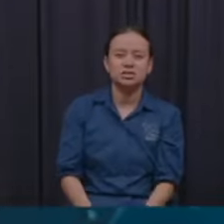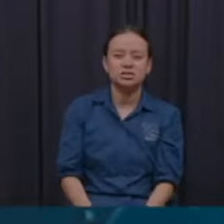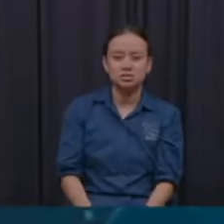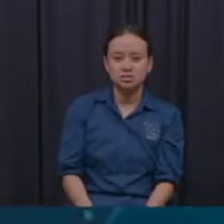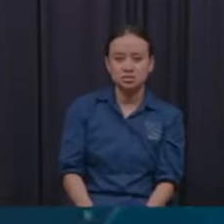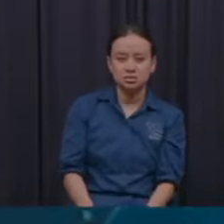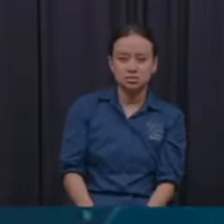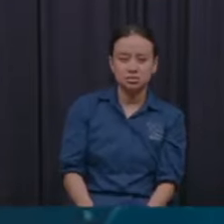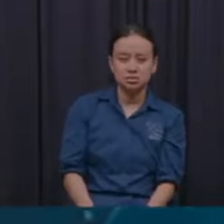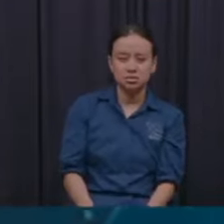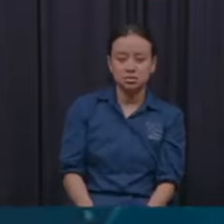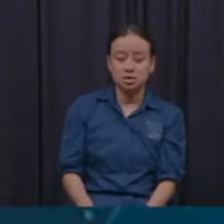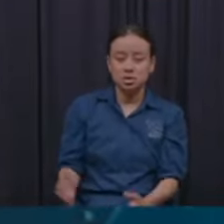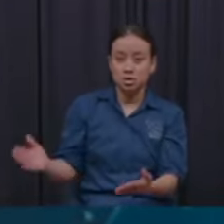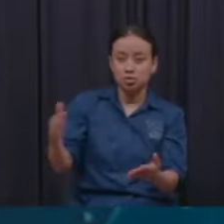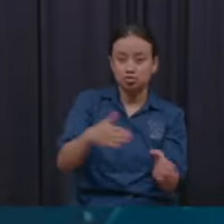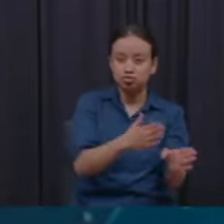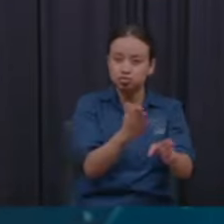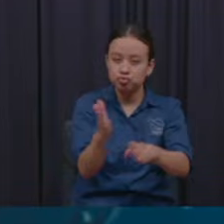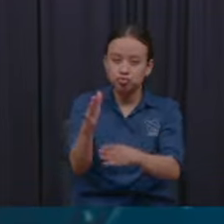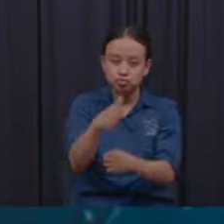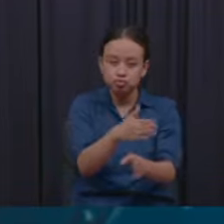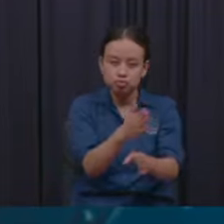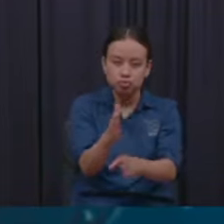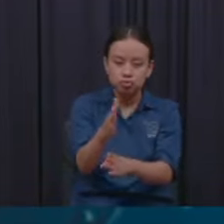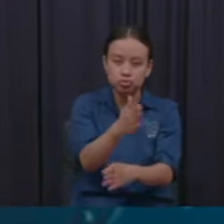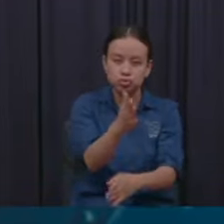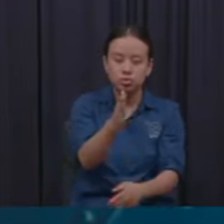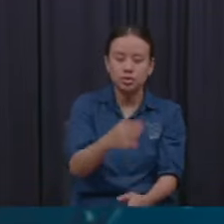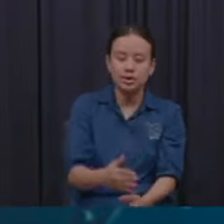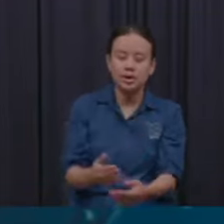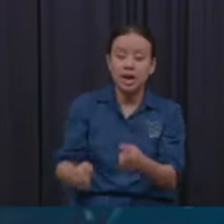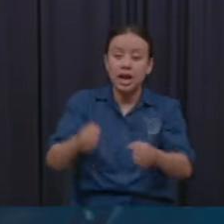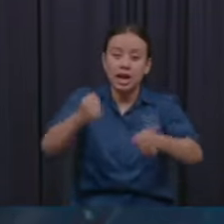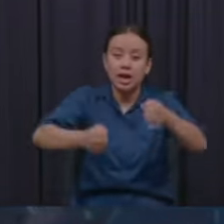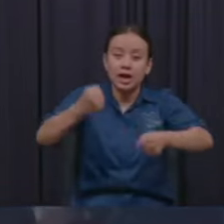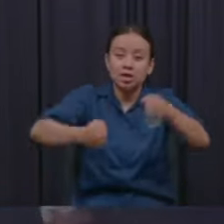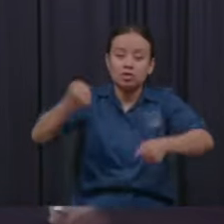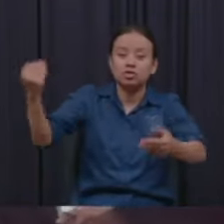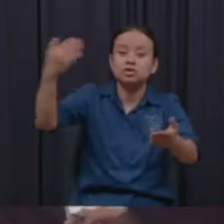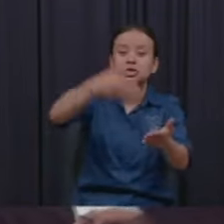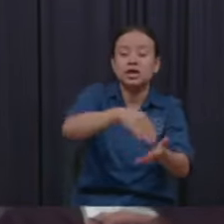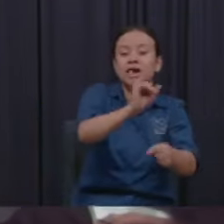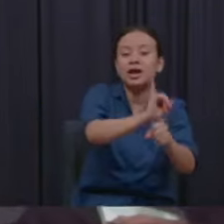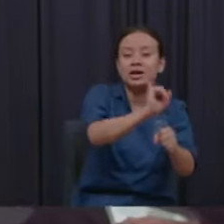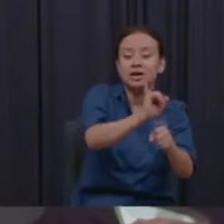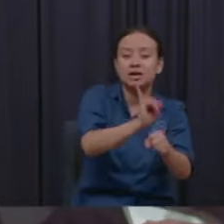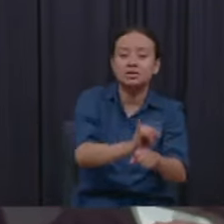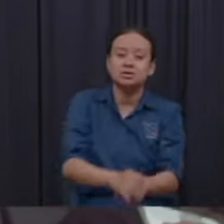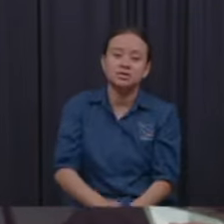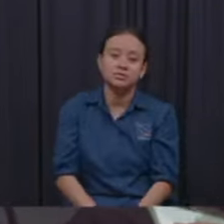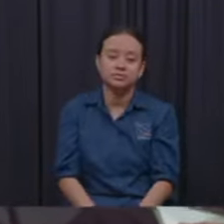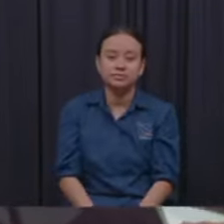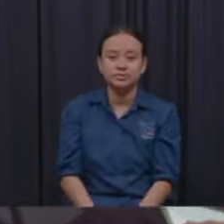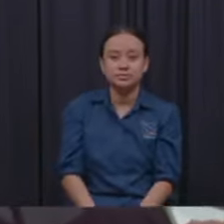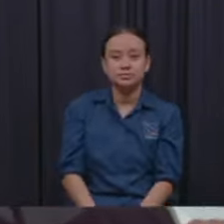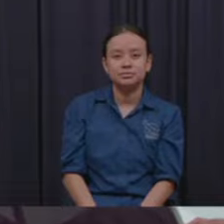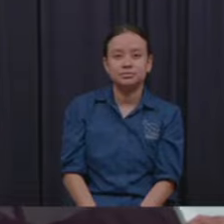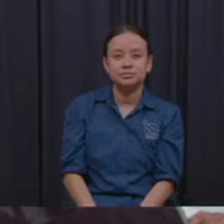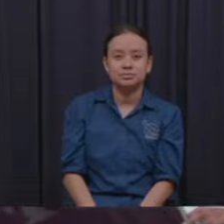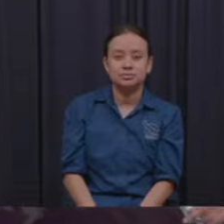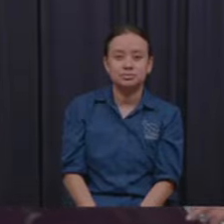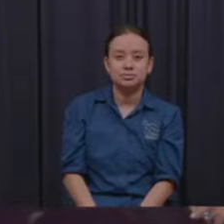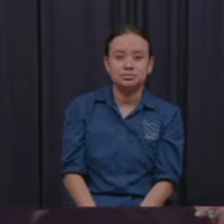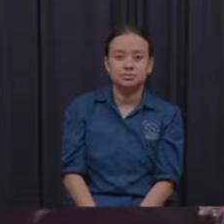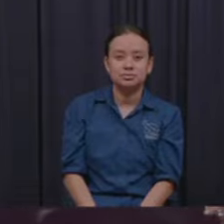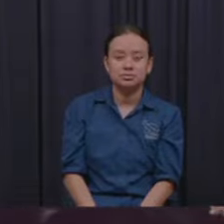horrible, se demoró en llegar y el carro nos llevó directo a la iglesia. Yo sentía, Dios mío, que nadie se me acerque porque huelo a todo